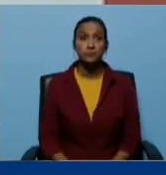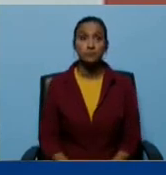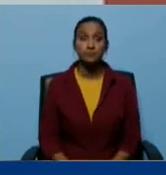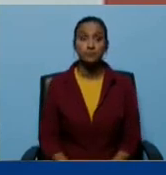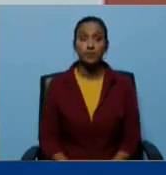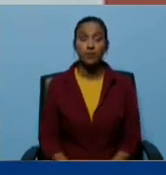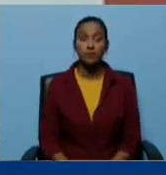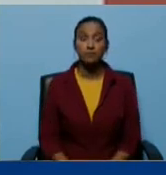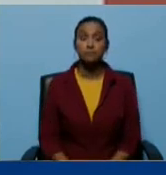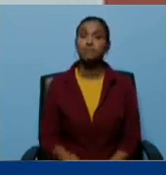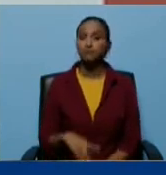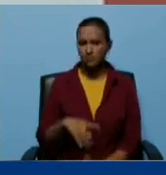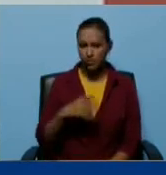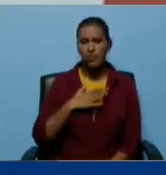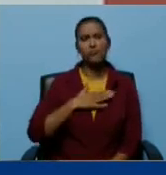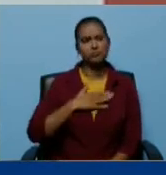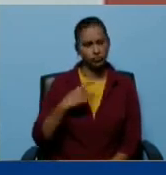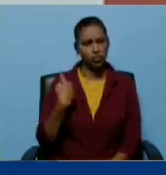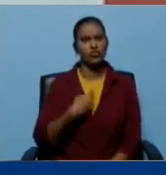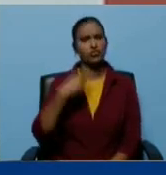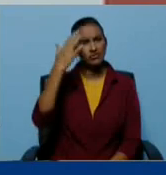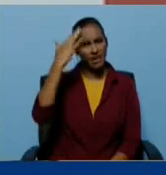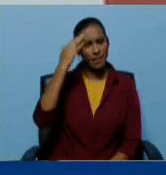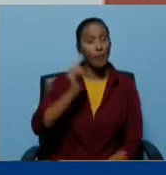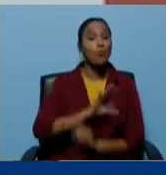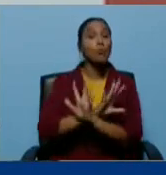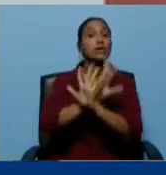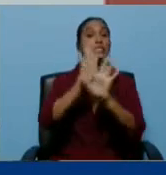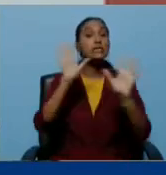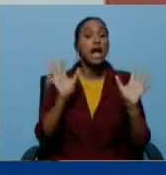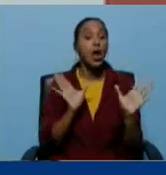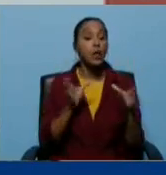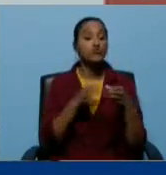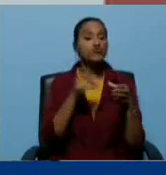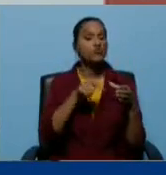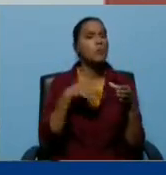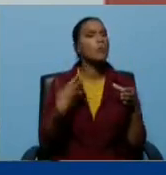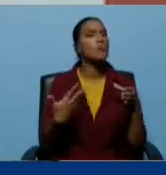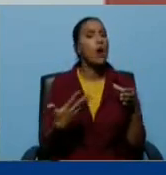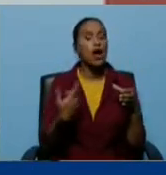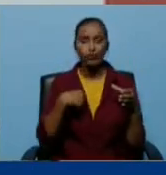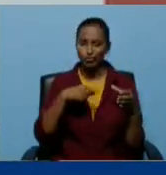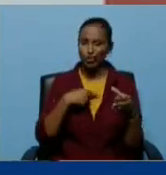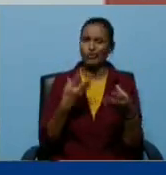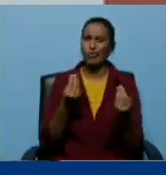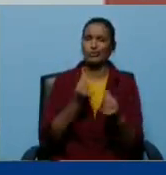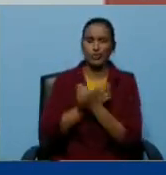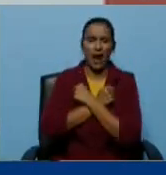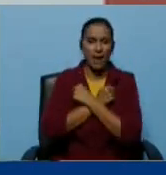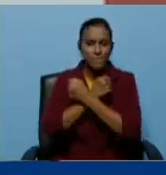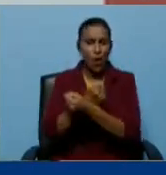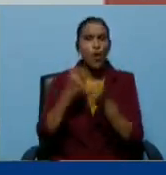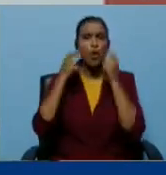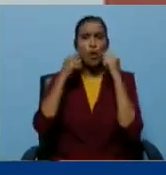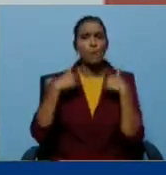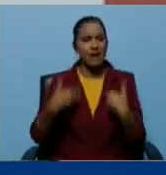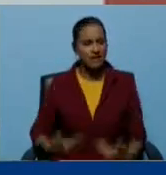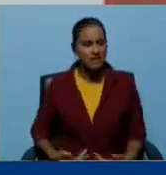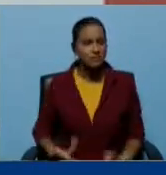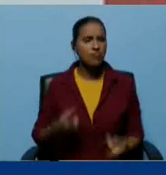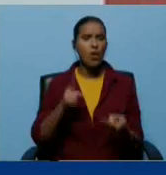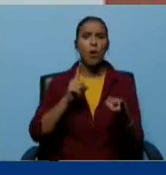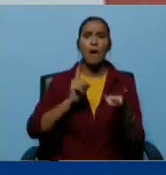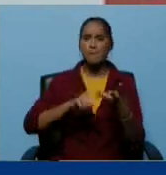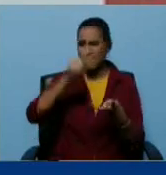Nosotros estamos muy claros de qué lado estamos. Nosotros estamos del lado del amor, del humanismo, de la democracia, de la tolerancia, de